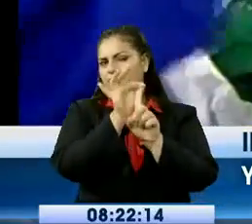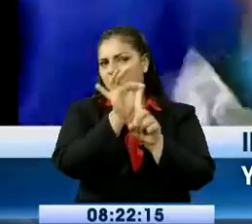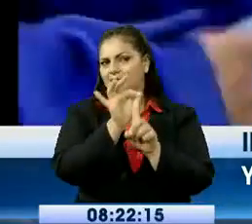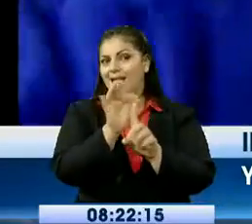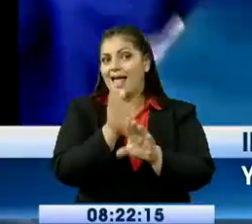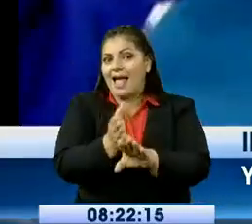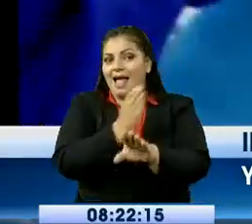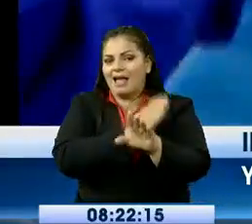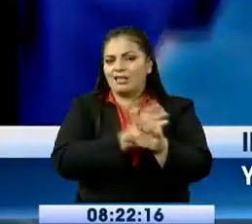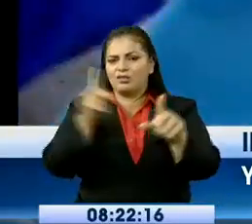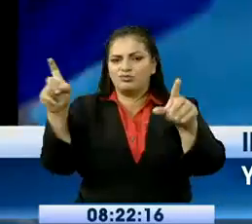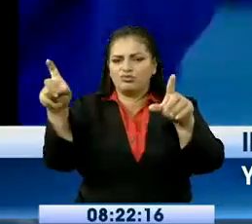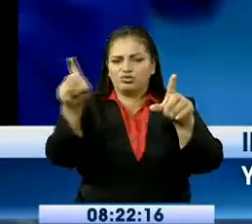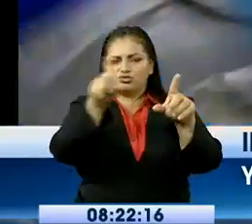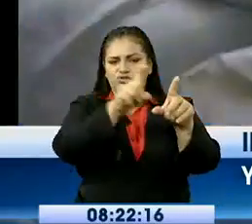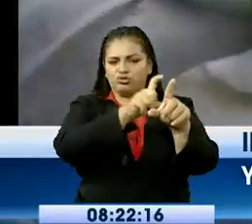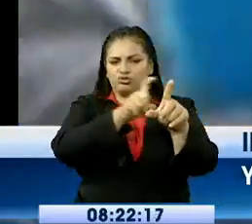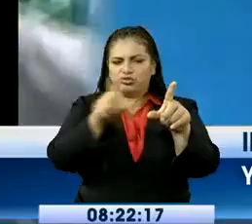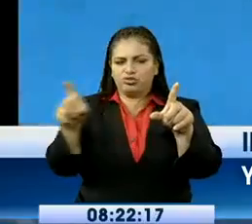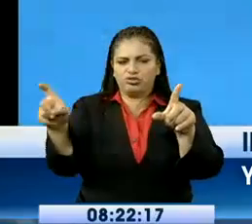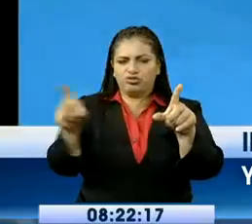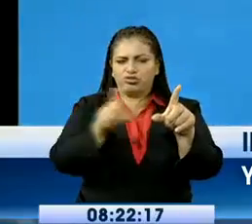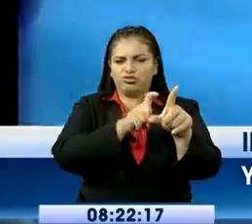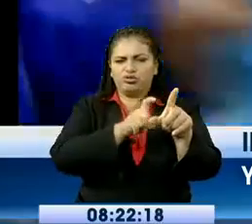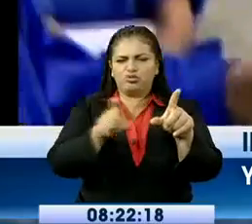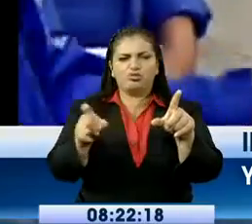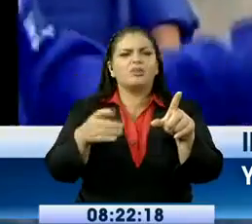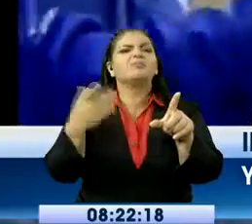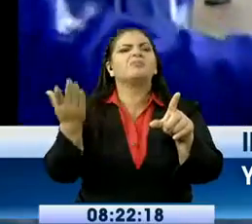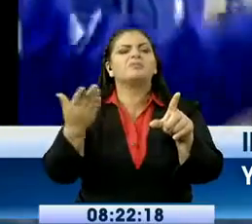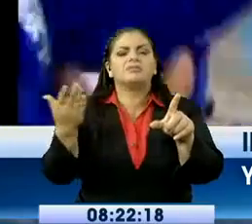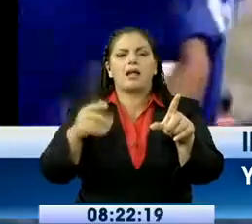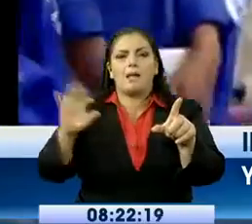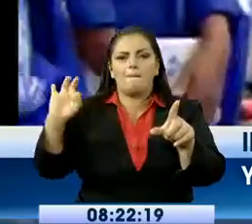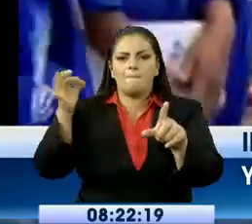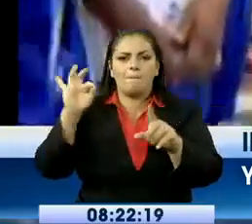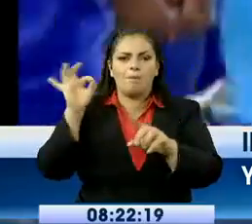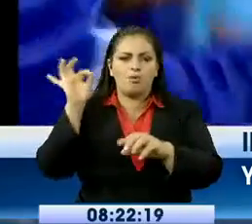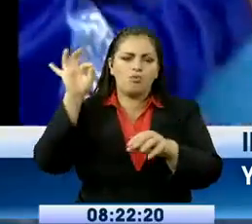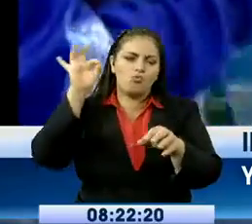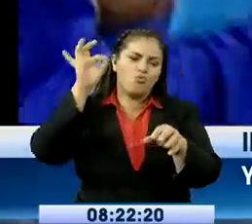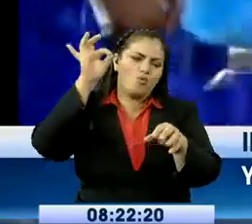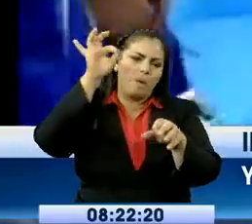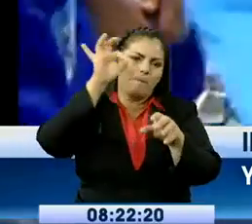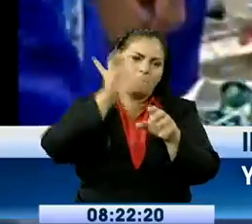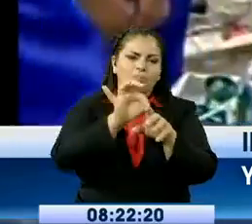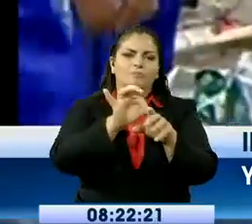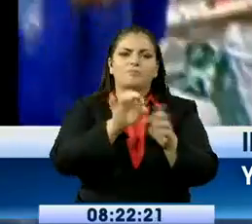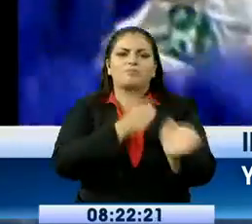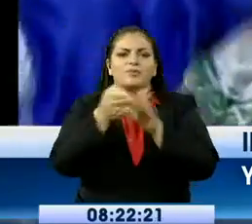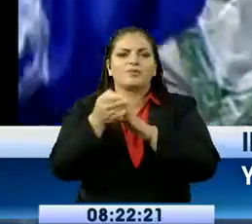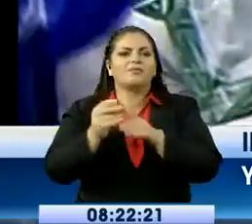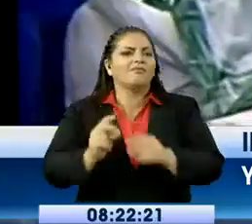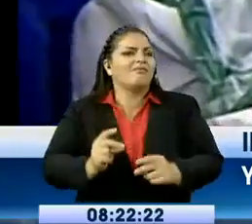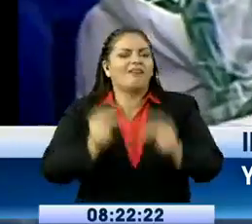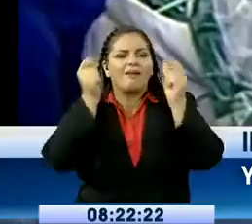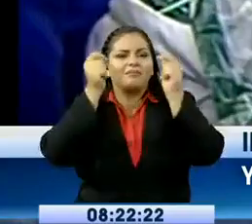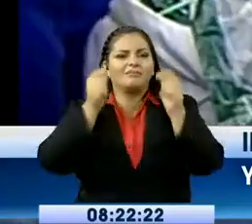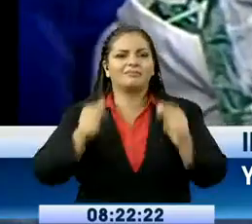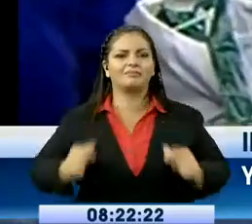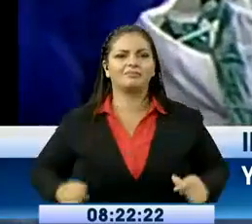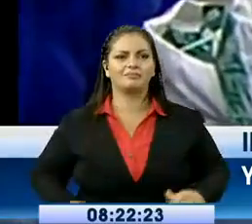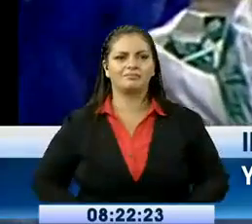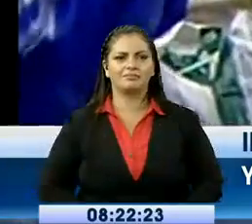tela, muere instantáneamente, ¿no? Ahí está. Con esto nos